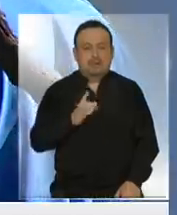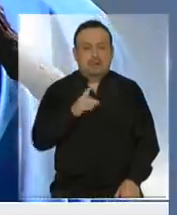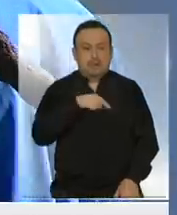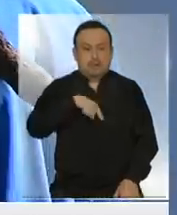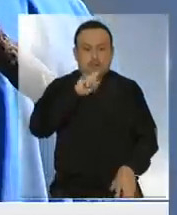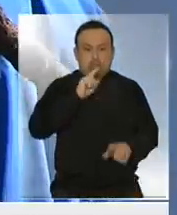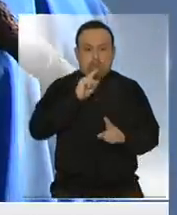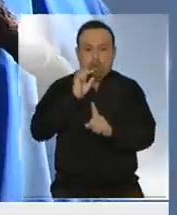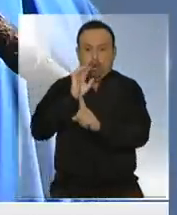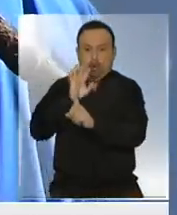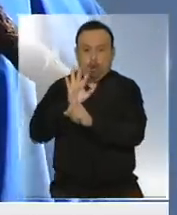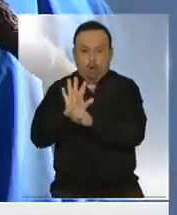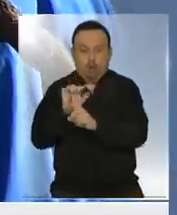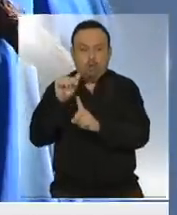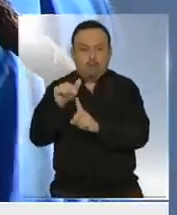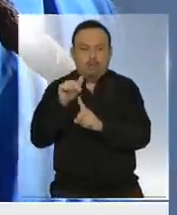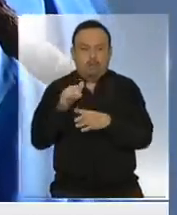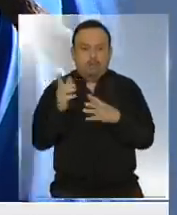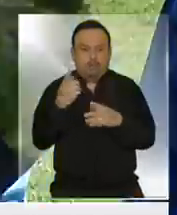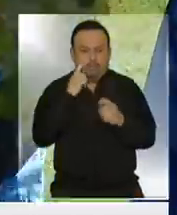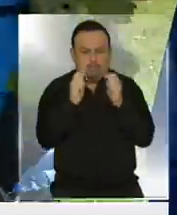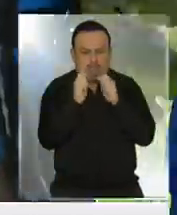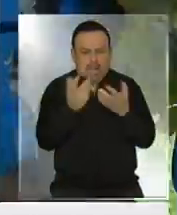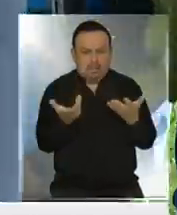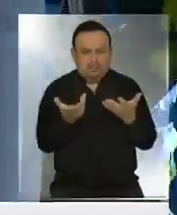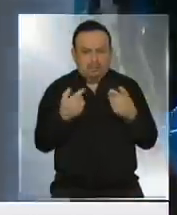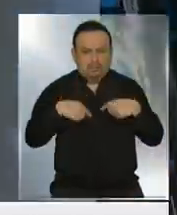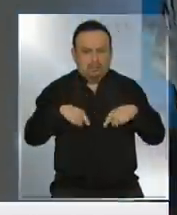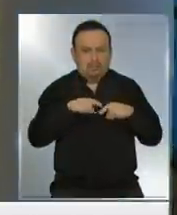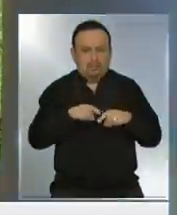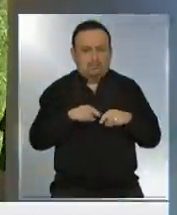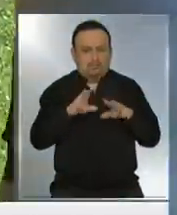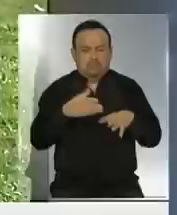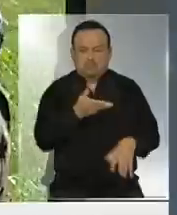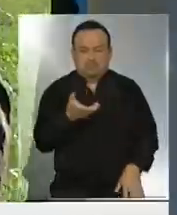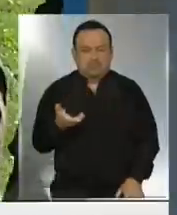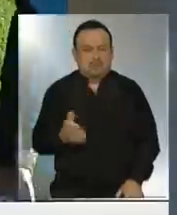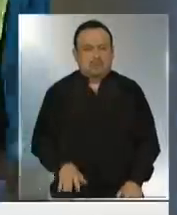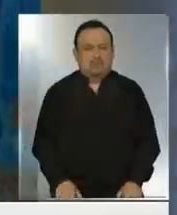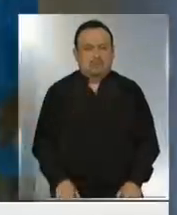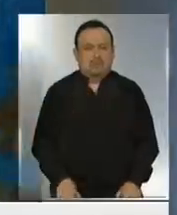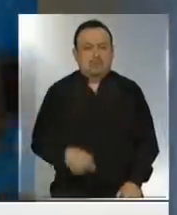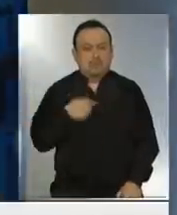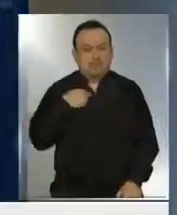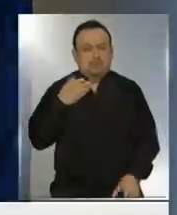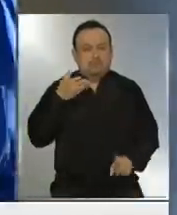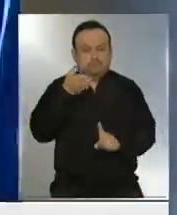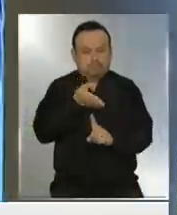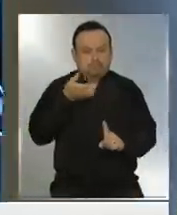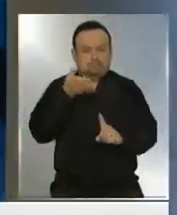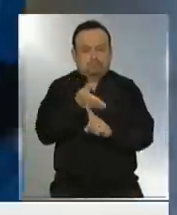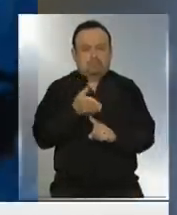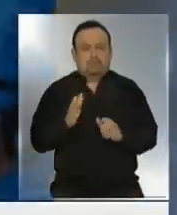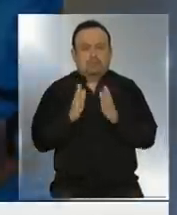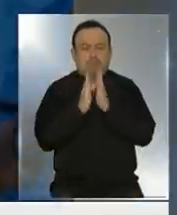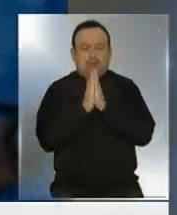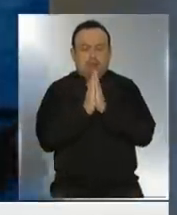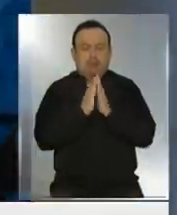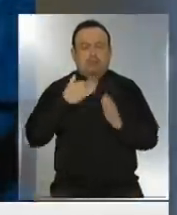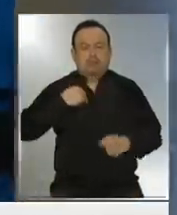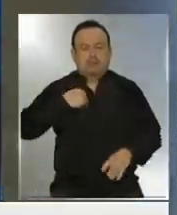personas y que es obviamente altamente peligroso para para ellos mismos no que sea que acuden a estos lugares y practican